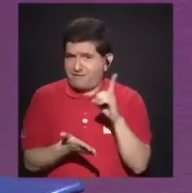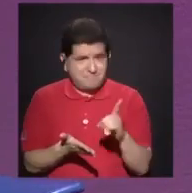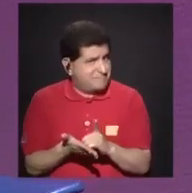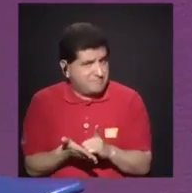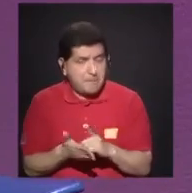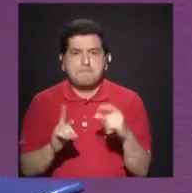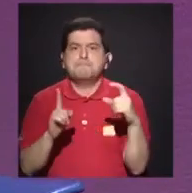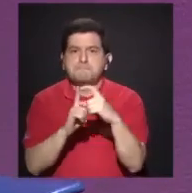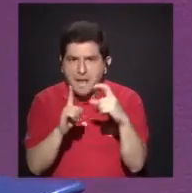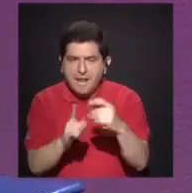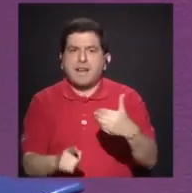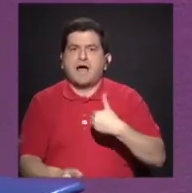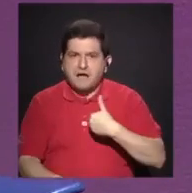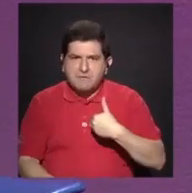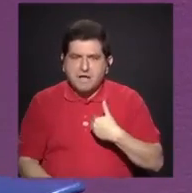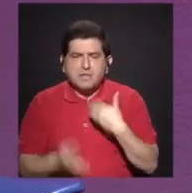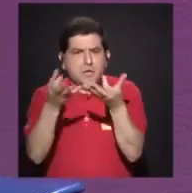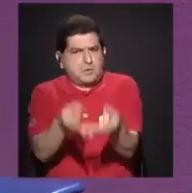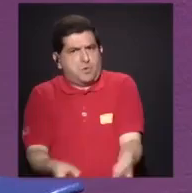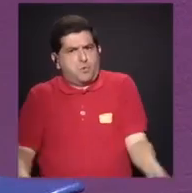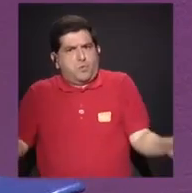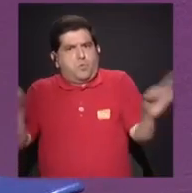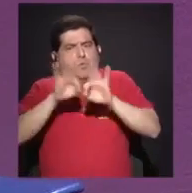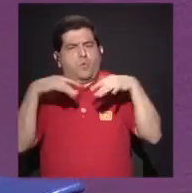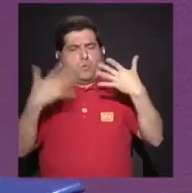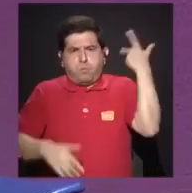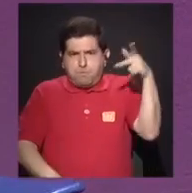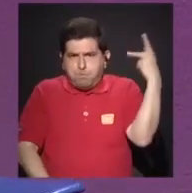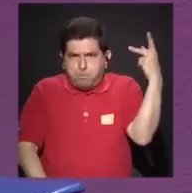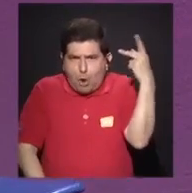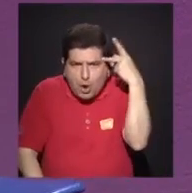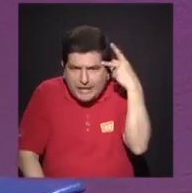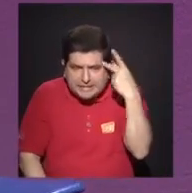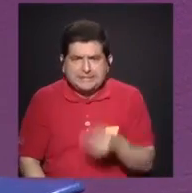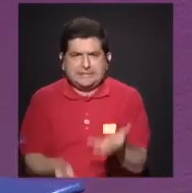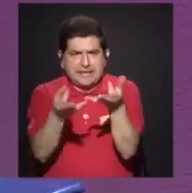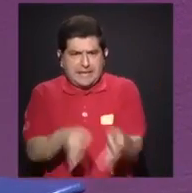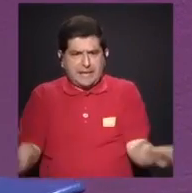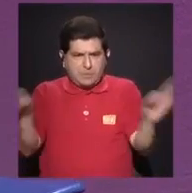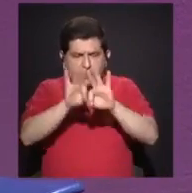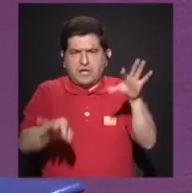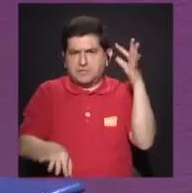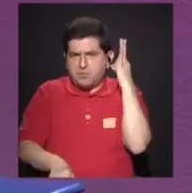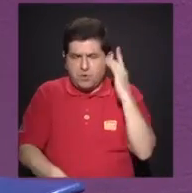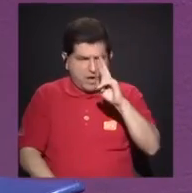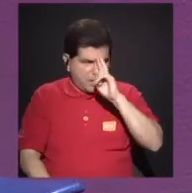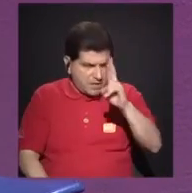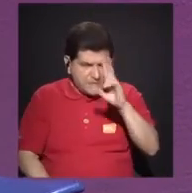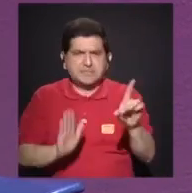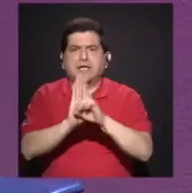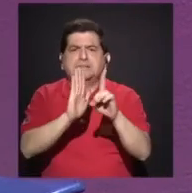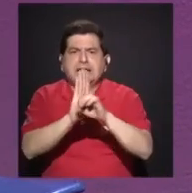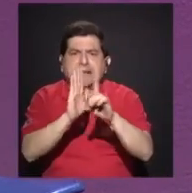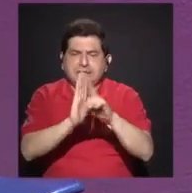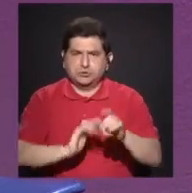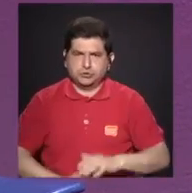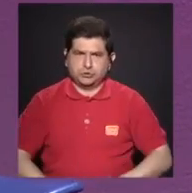es una palabra que tiene toda una importancia política y toda una importancia para las mujeres y para el reconocimiento de sus